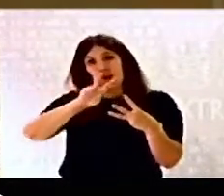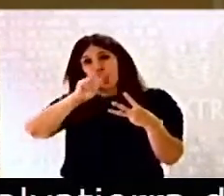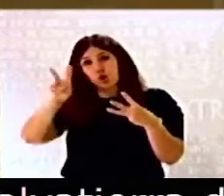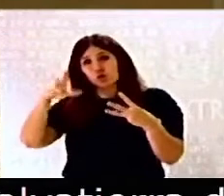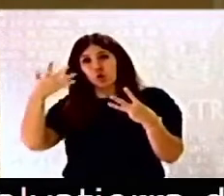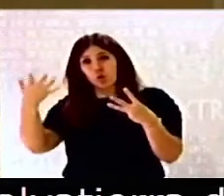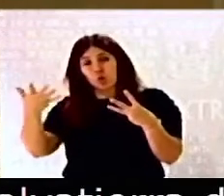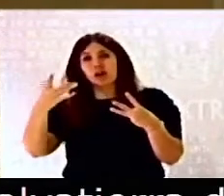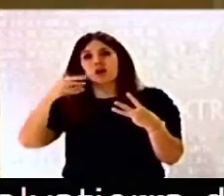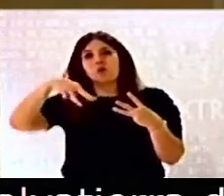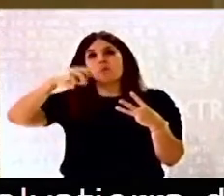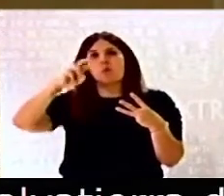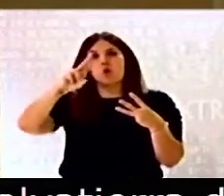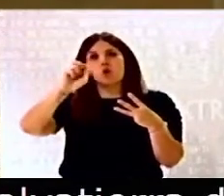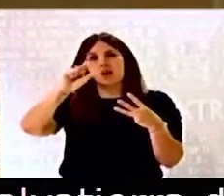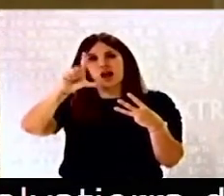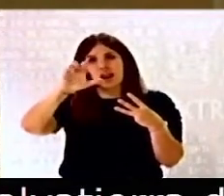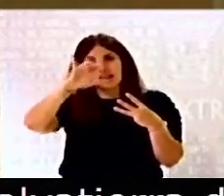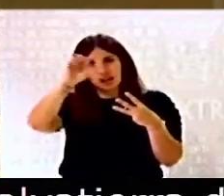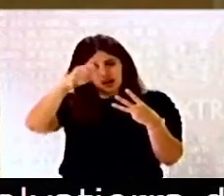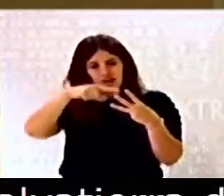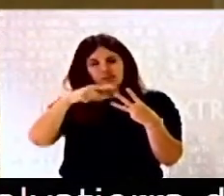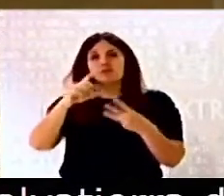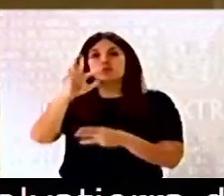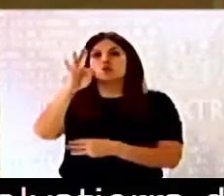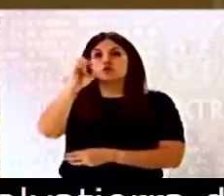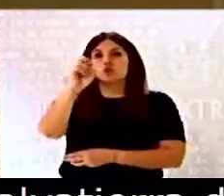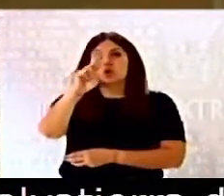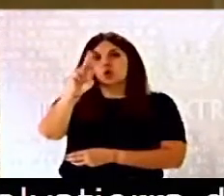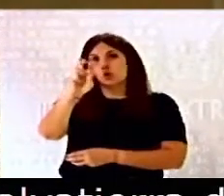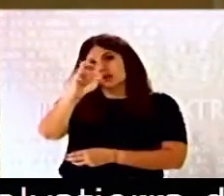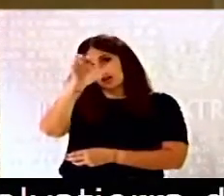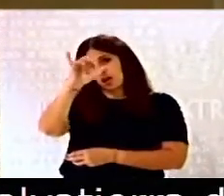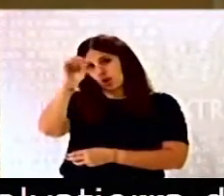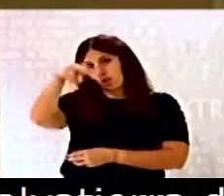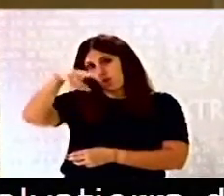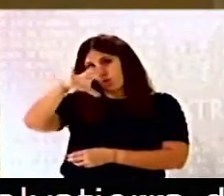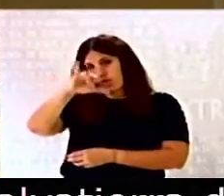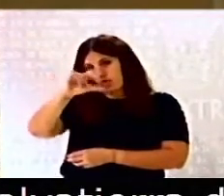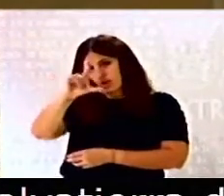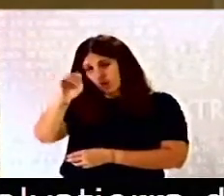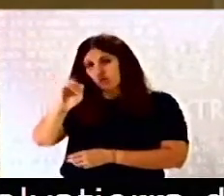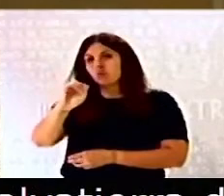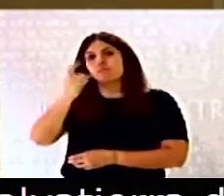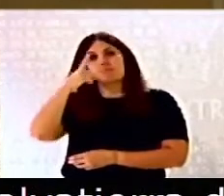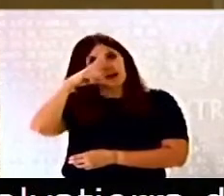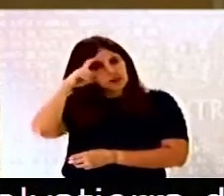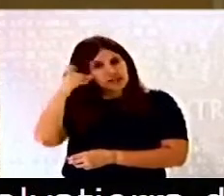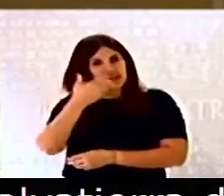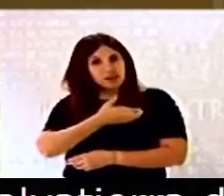Moraleja, Torrejoncillo, Santa Amalia, Malpartida de Plasencia, Val de la Calzada y Barcarrota.